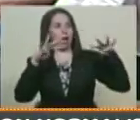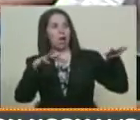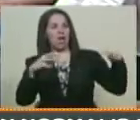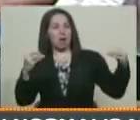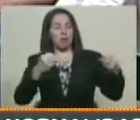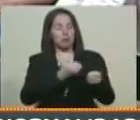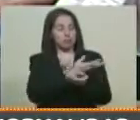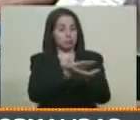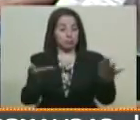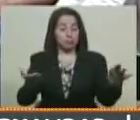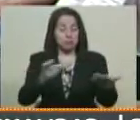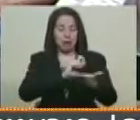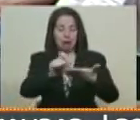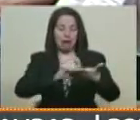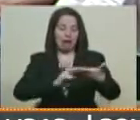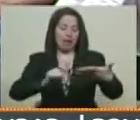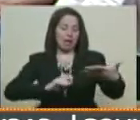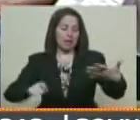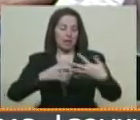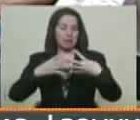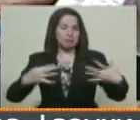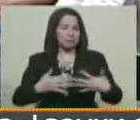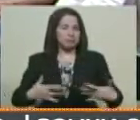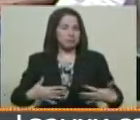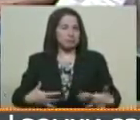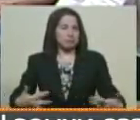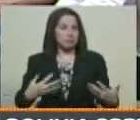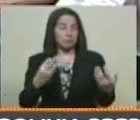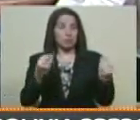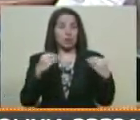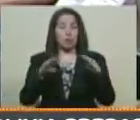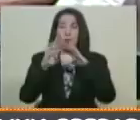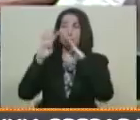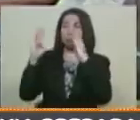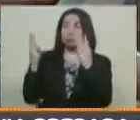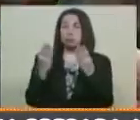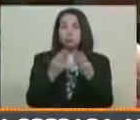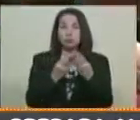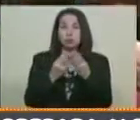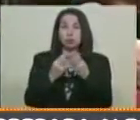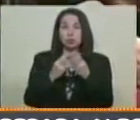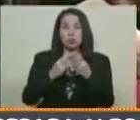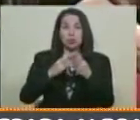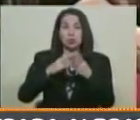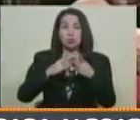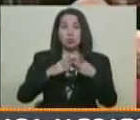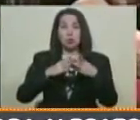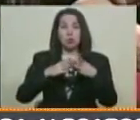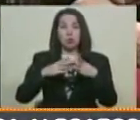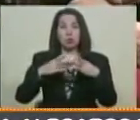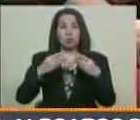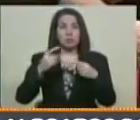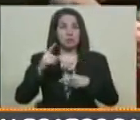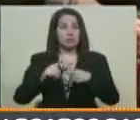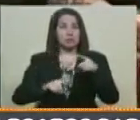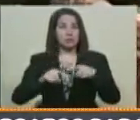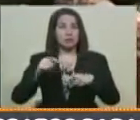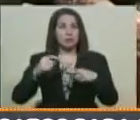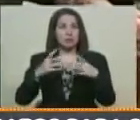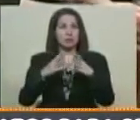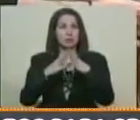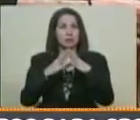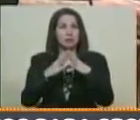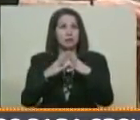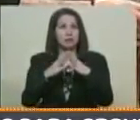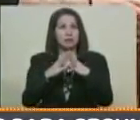público, sus letras estaban dirigidas más a realzar lo que era el mundo de la mitología, de ese mundo medieval,